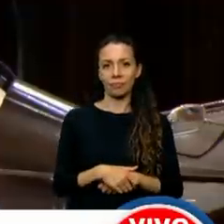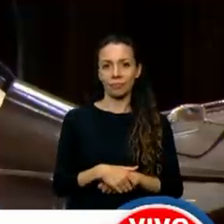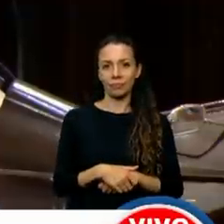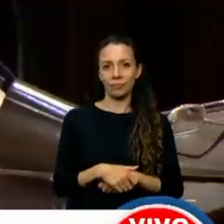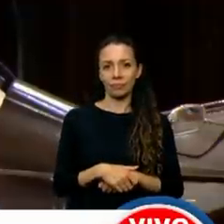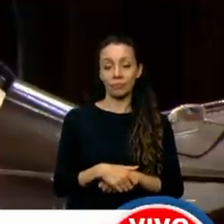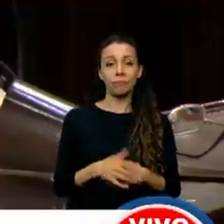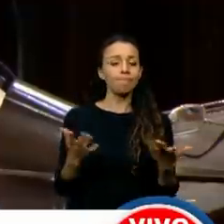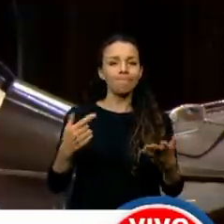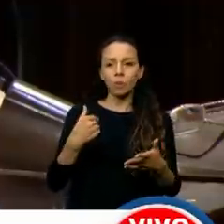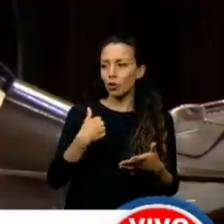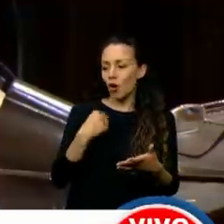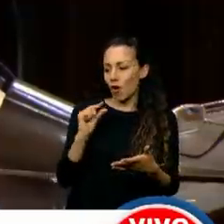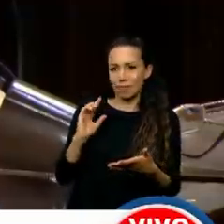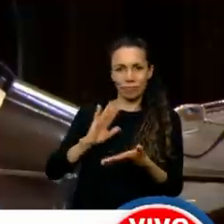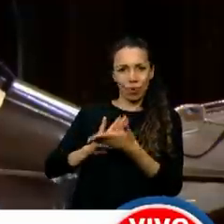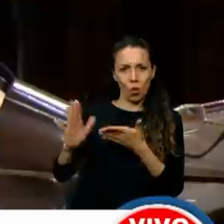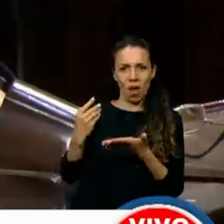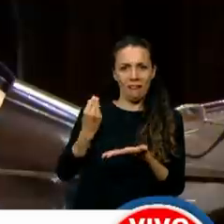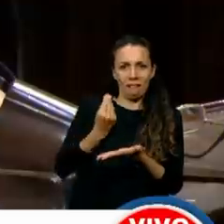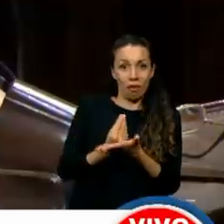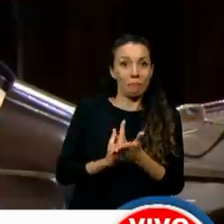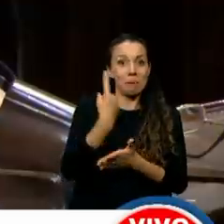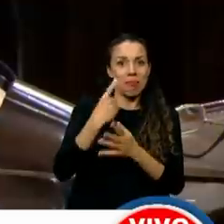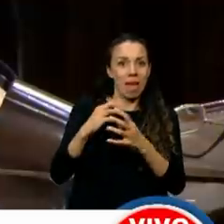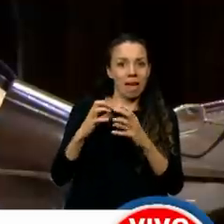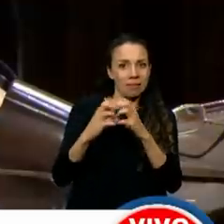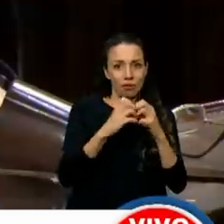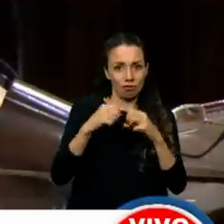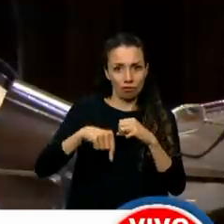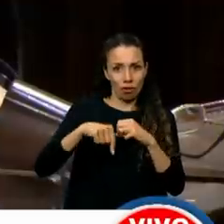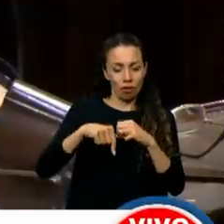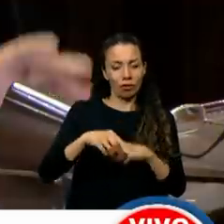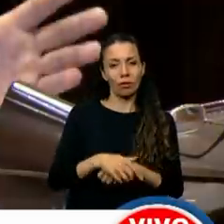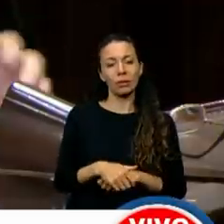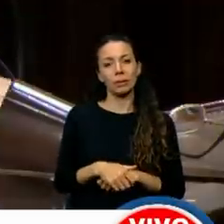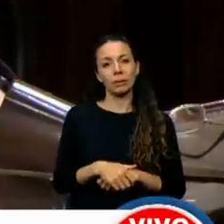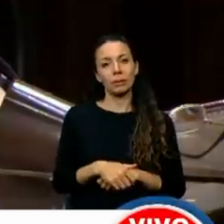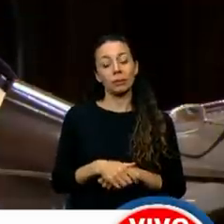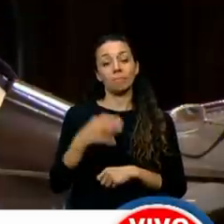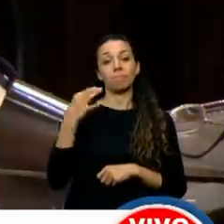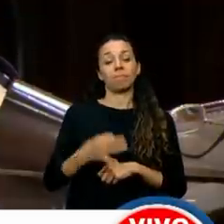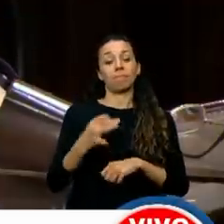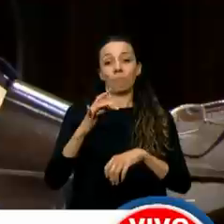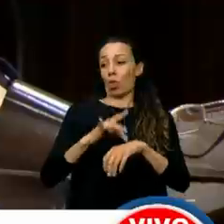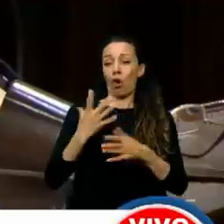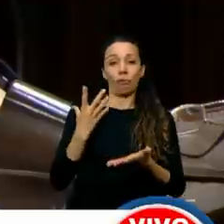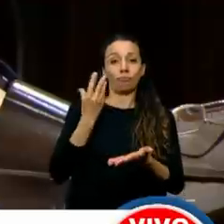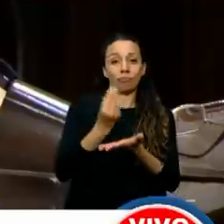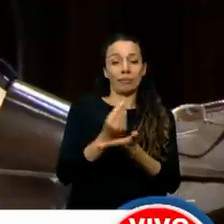la verdad que soy muy nuevo en esto en mi primera sesión me tocó asumir el 7 de